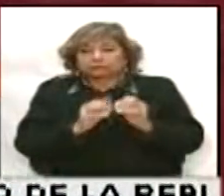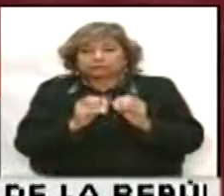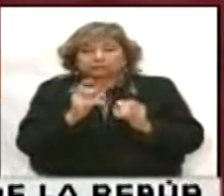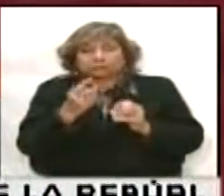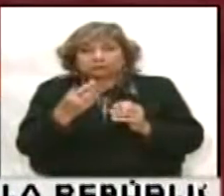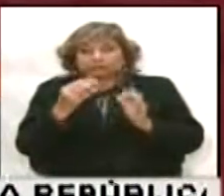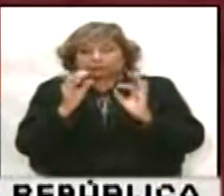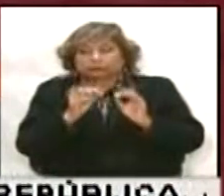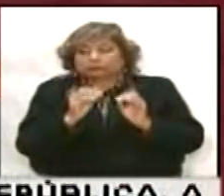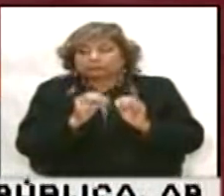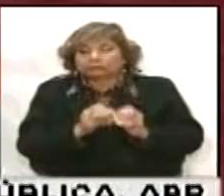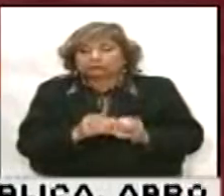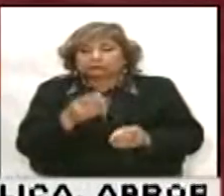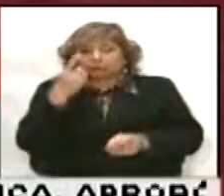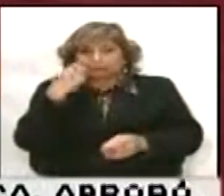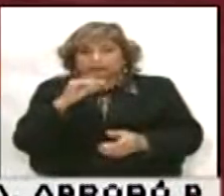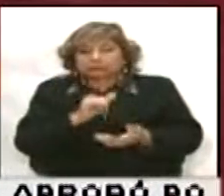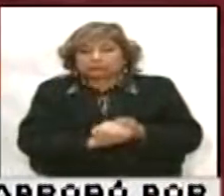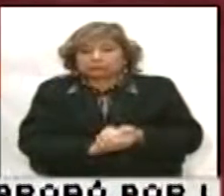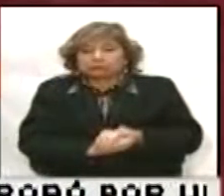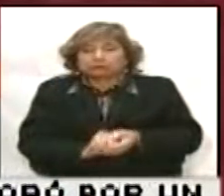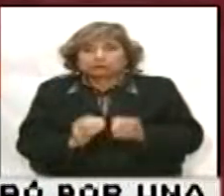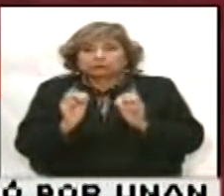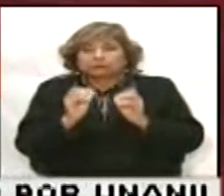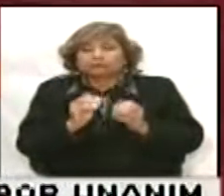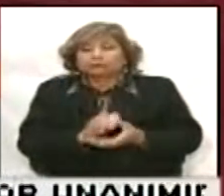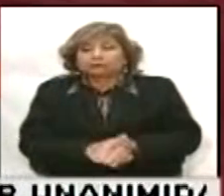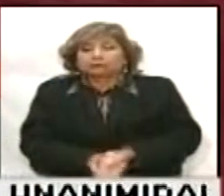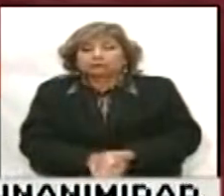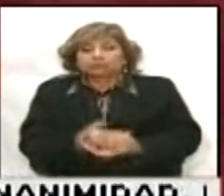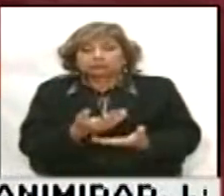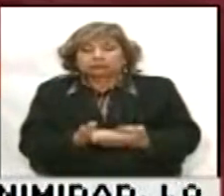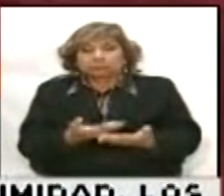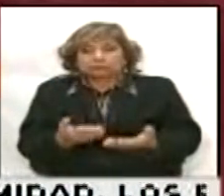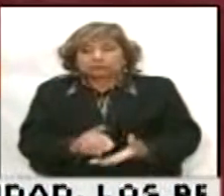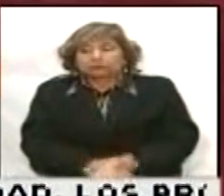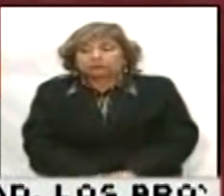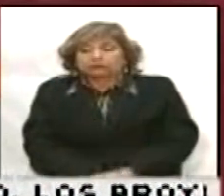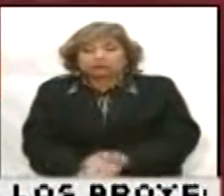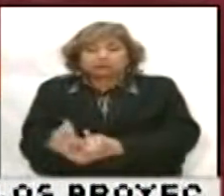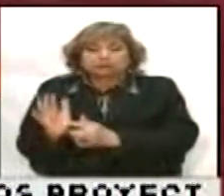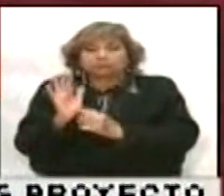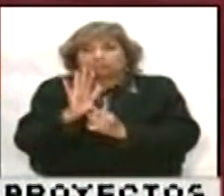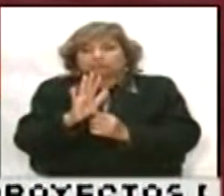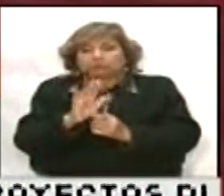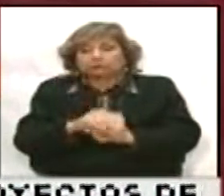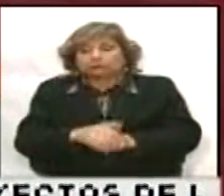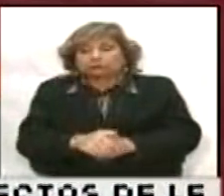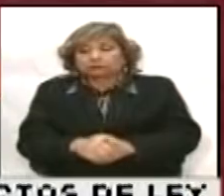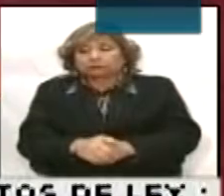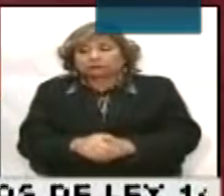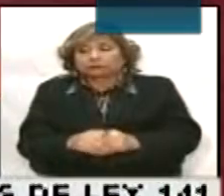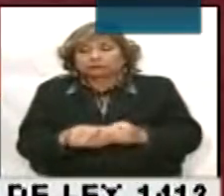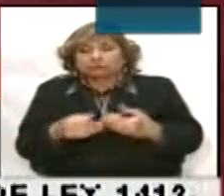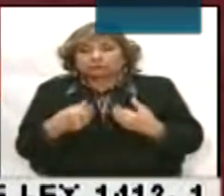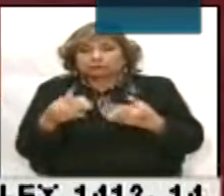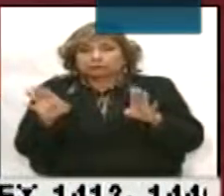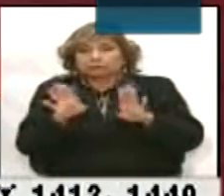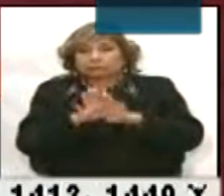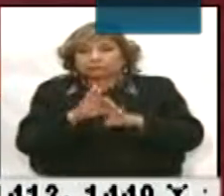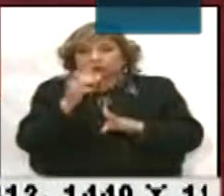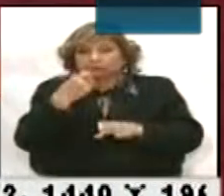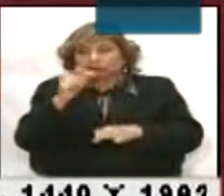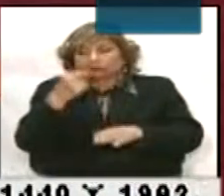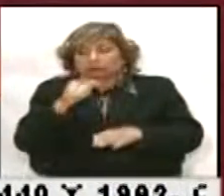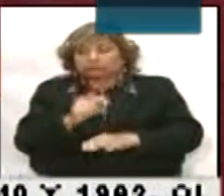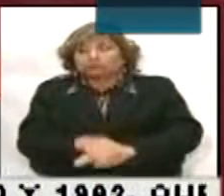Primer término para votar las cuestiones presentadas, los pedidos presentados. Cerrar, por favor, registro para